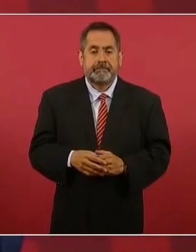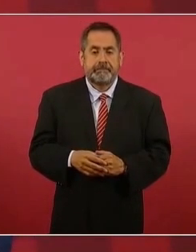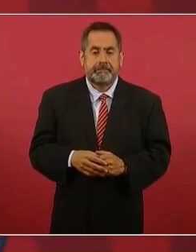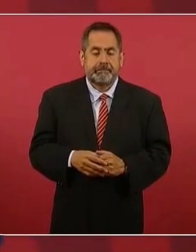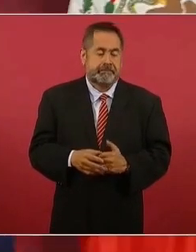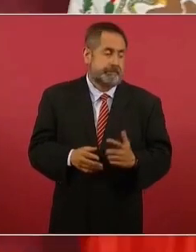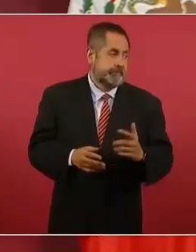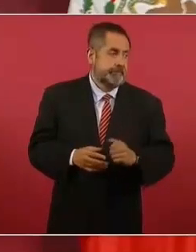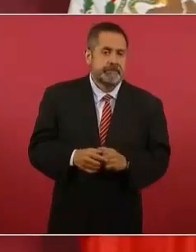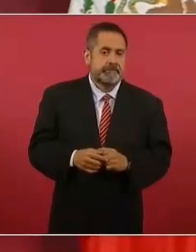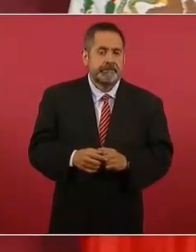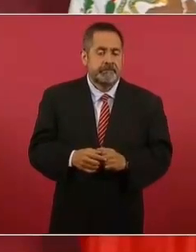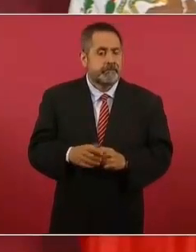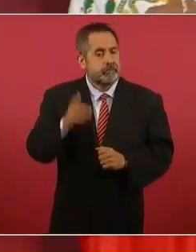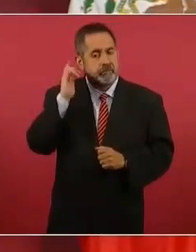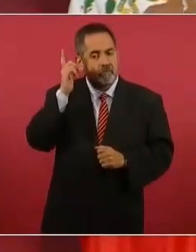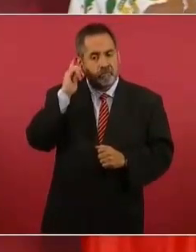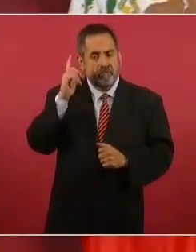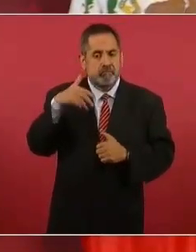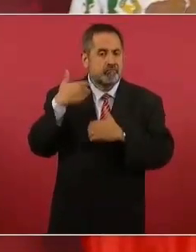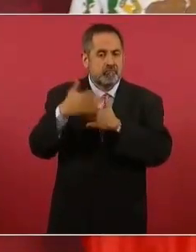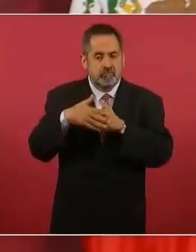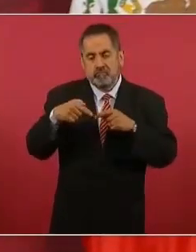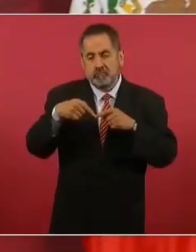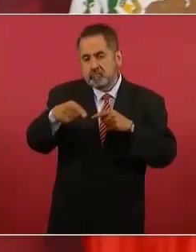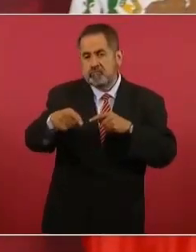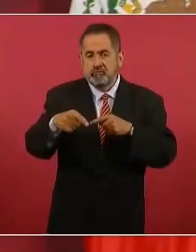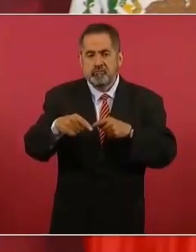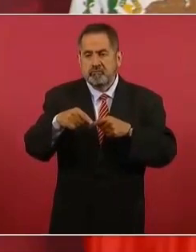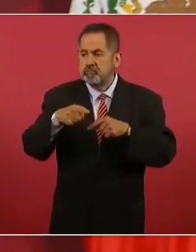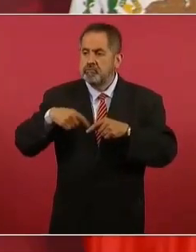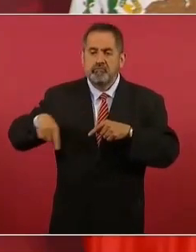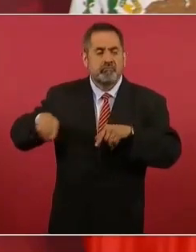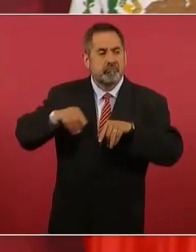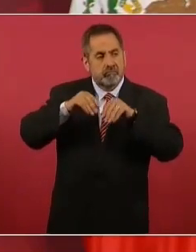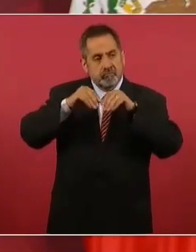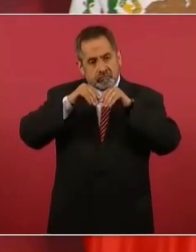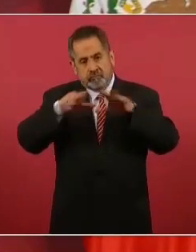ojalá y se lea el mensaje